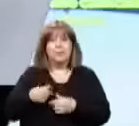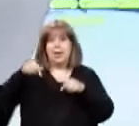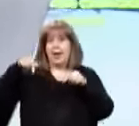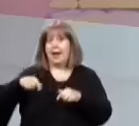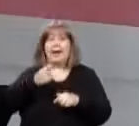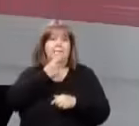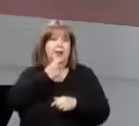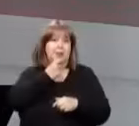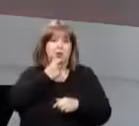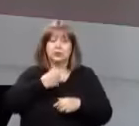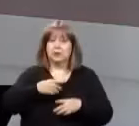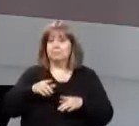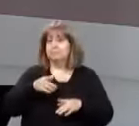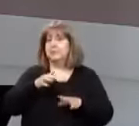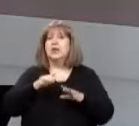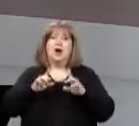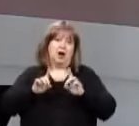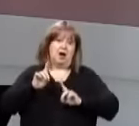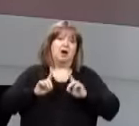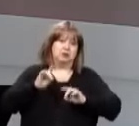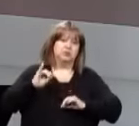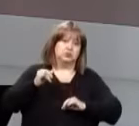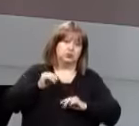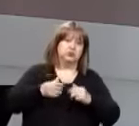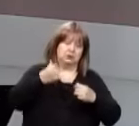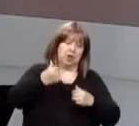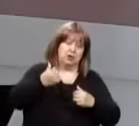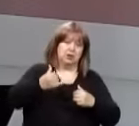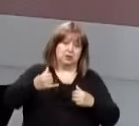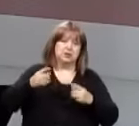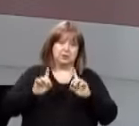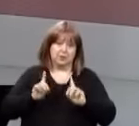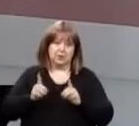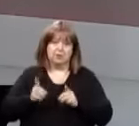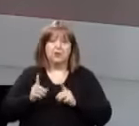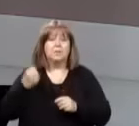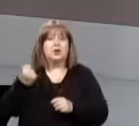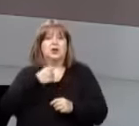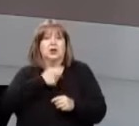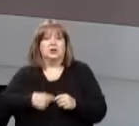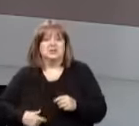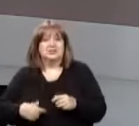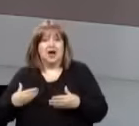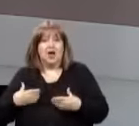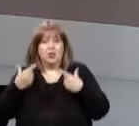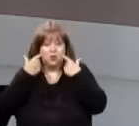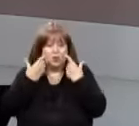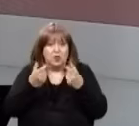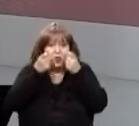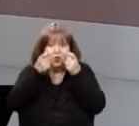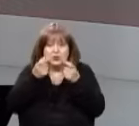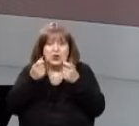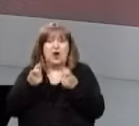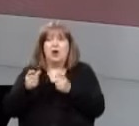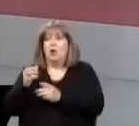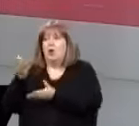similares. Otros casos, sí. Y la verdad es que a veces necesita la intervención del Estado, porque a lo mejor